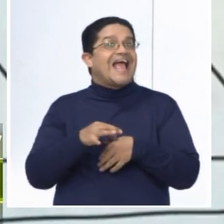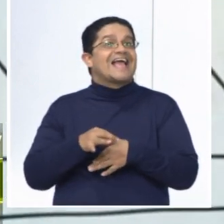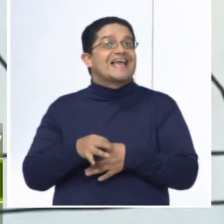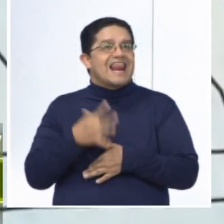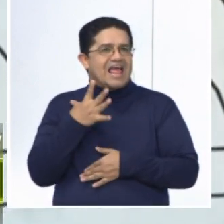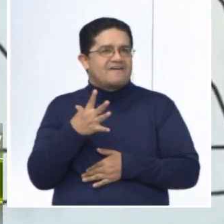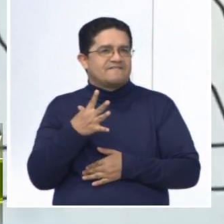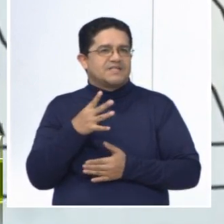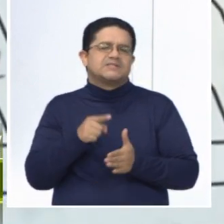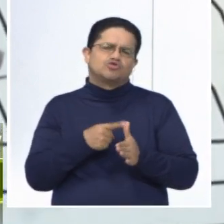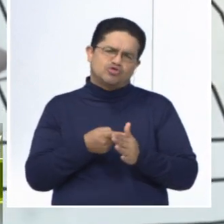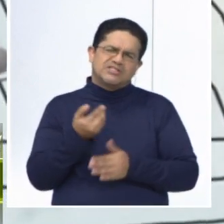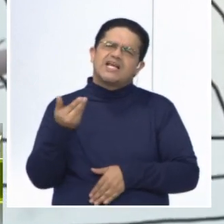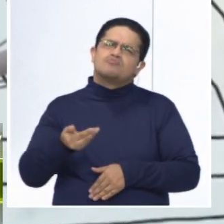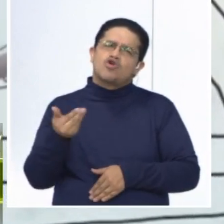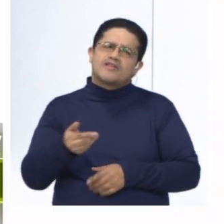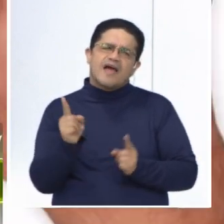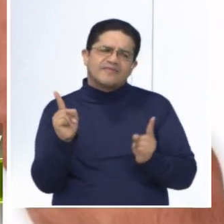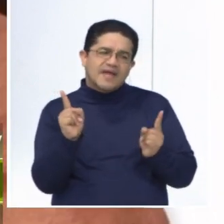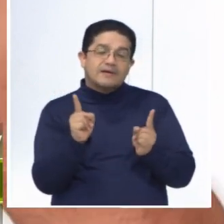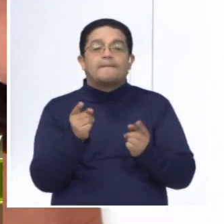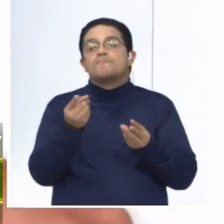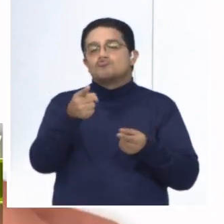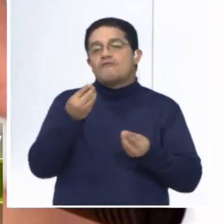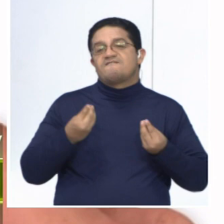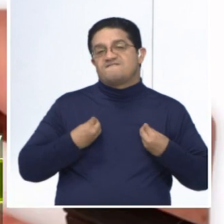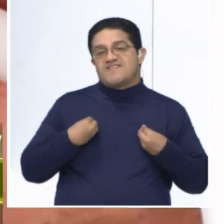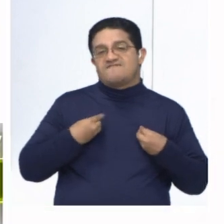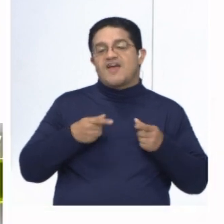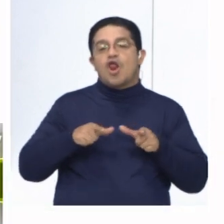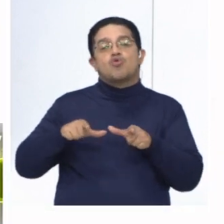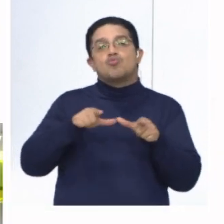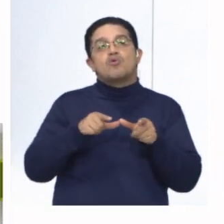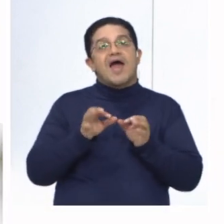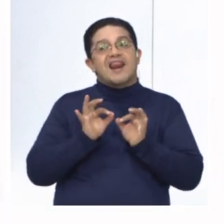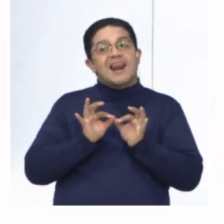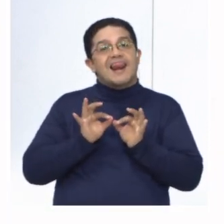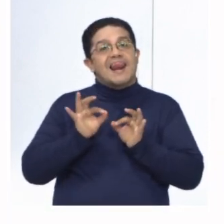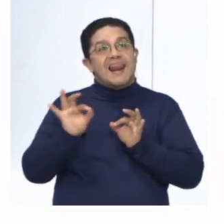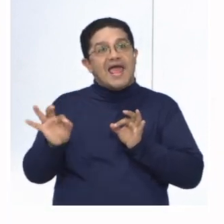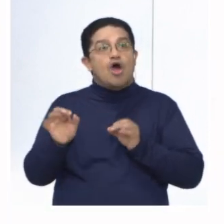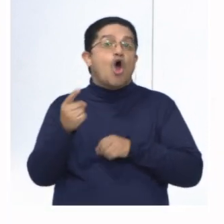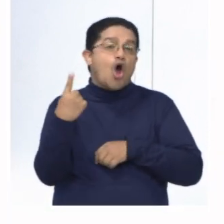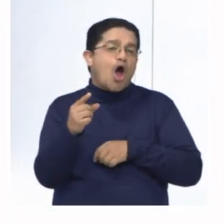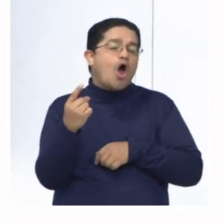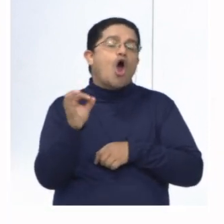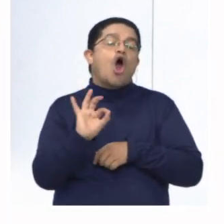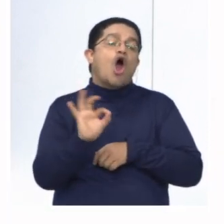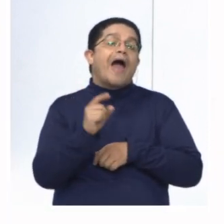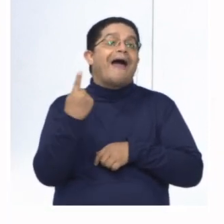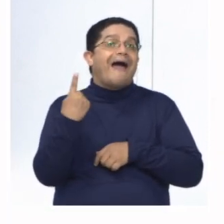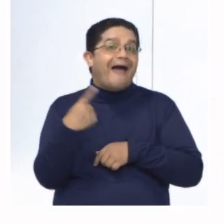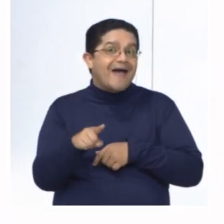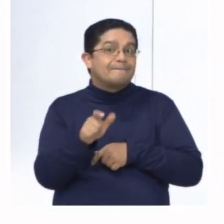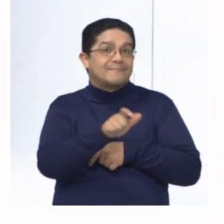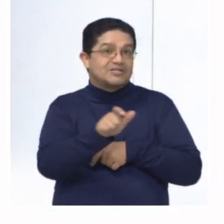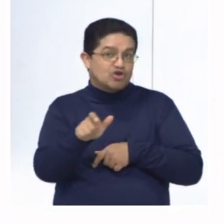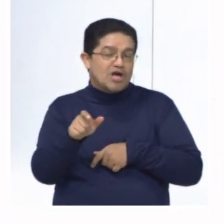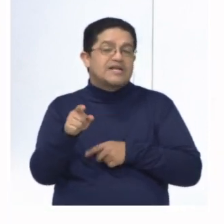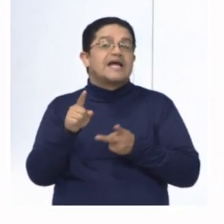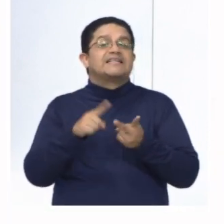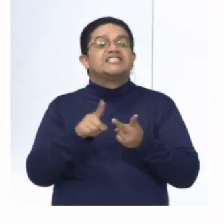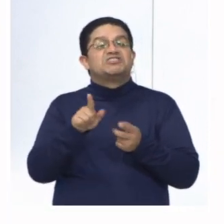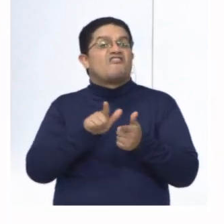con especialistas si vives en zonas donde la infección está muy extendida o si viajaste recientemente y se